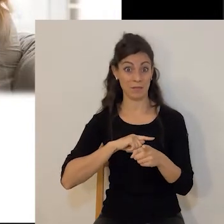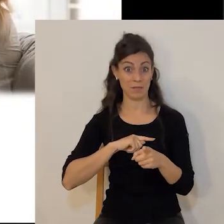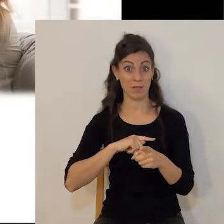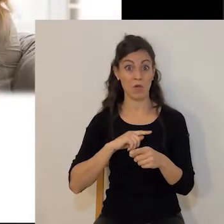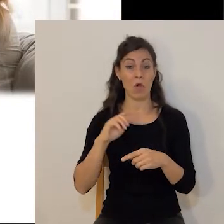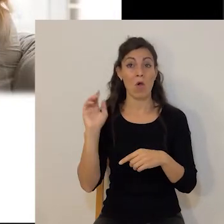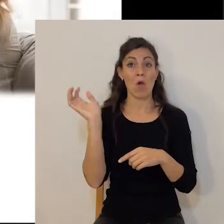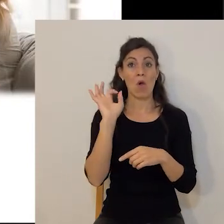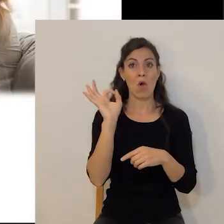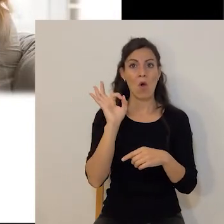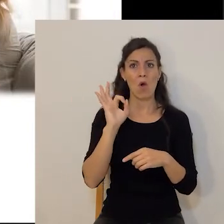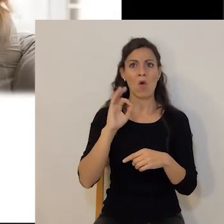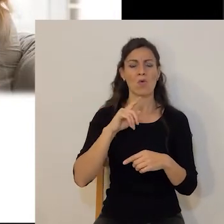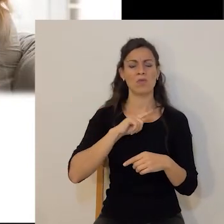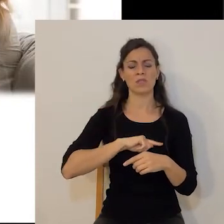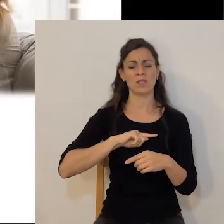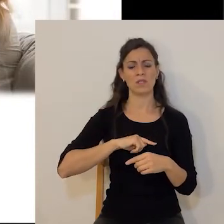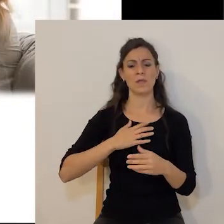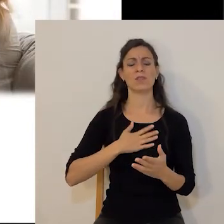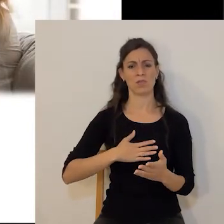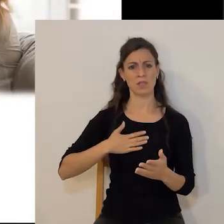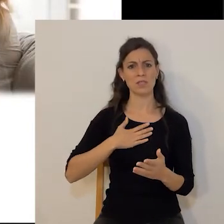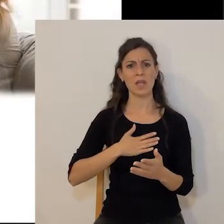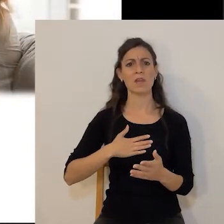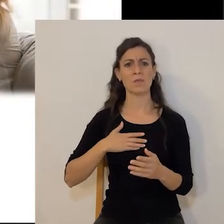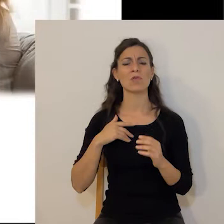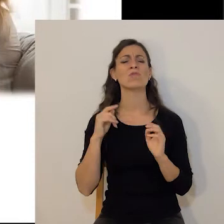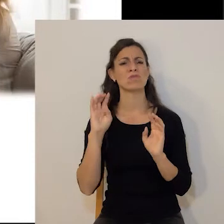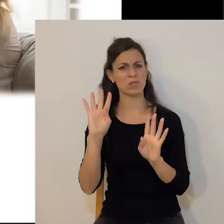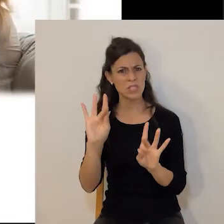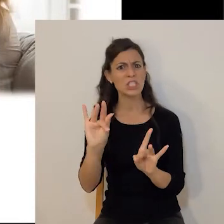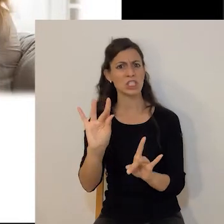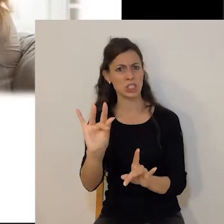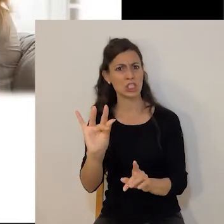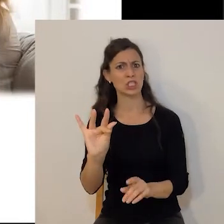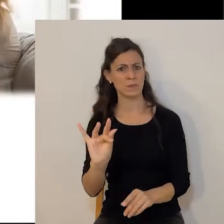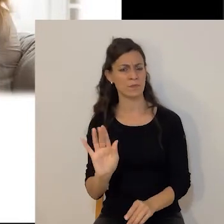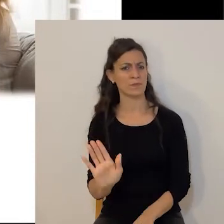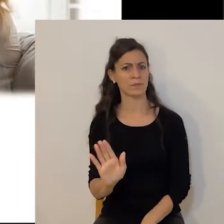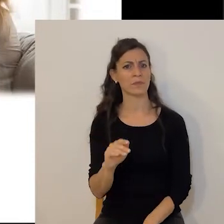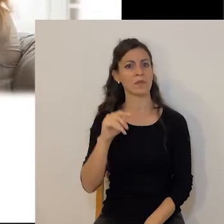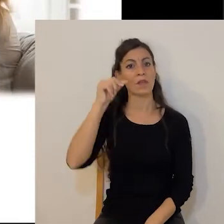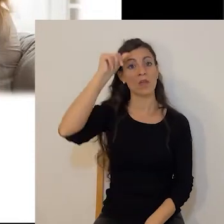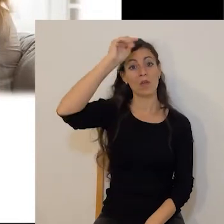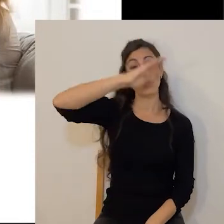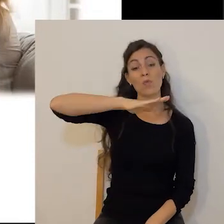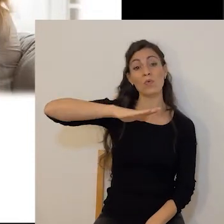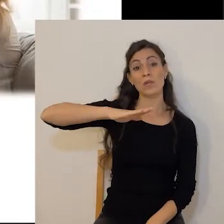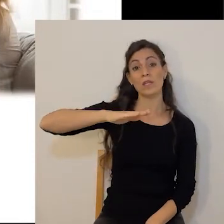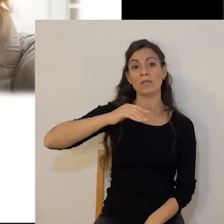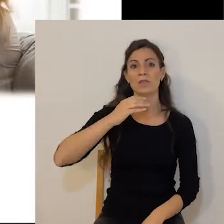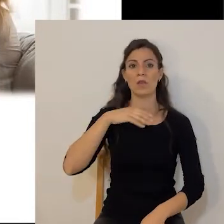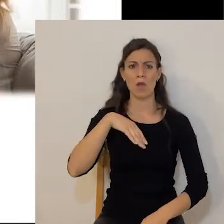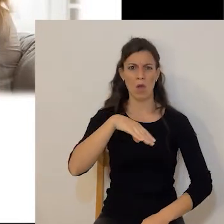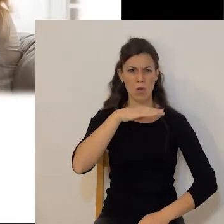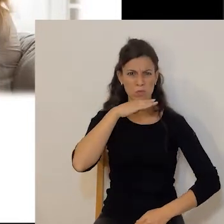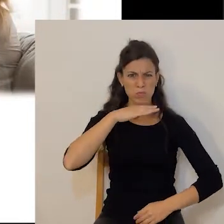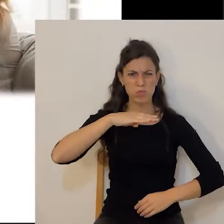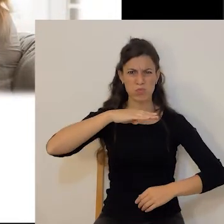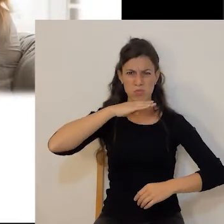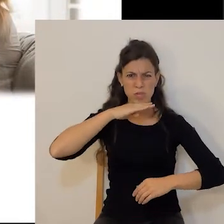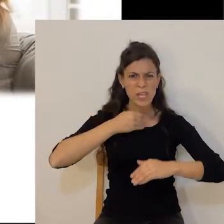o como un estado de ánimo, sí lo es. Es decir, un niño que tiene una ira